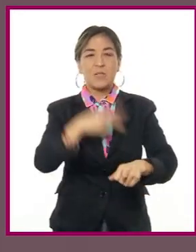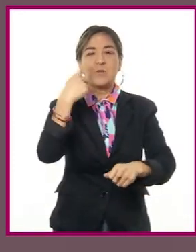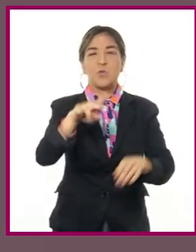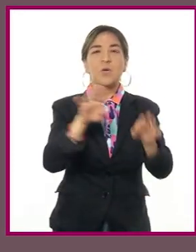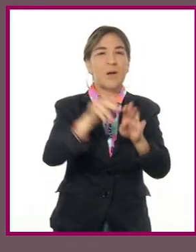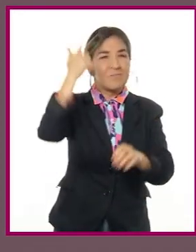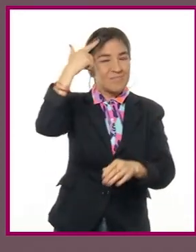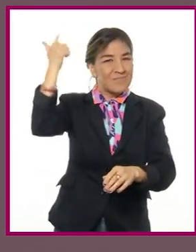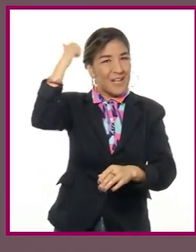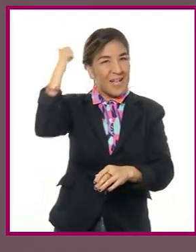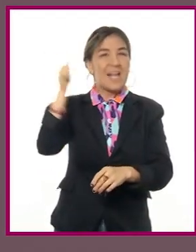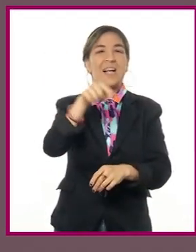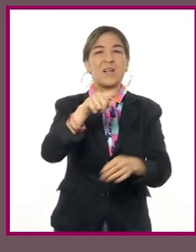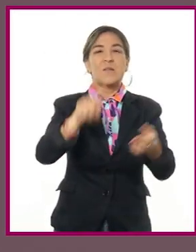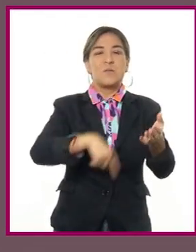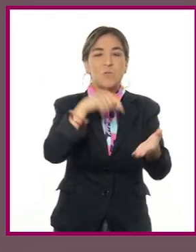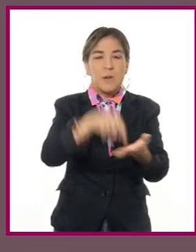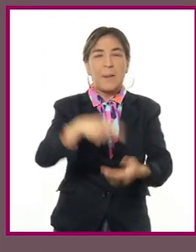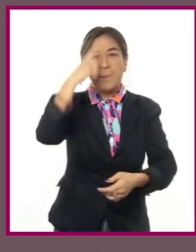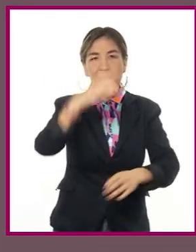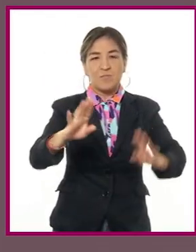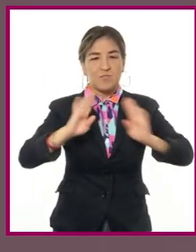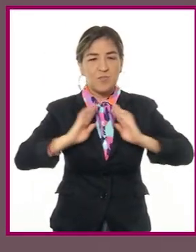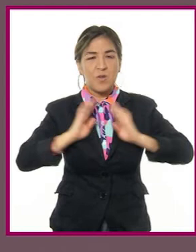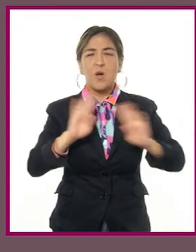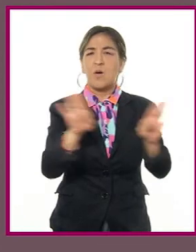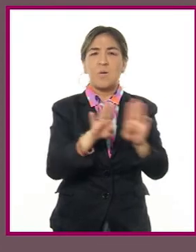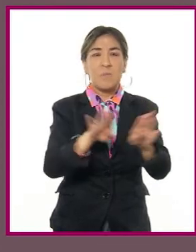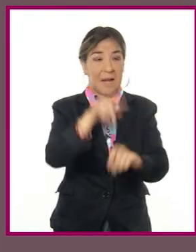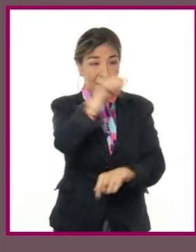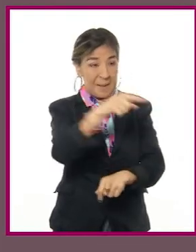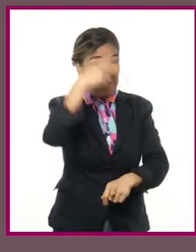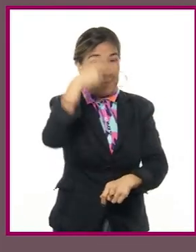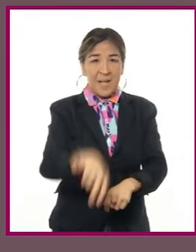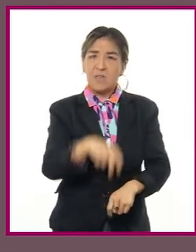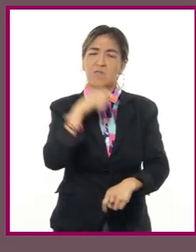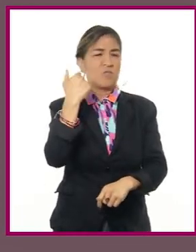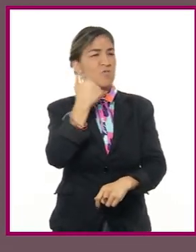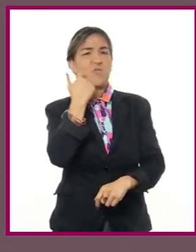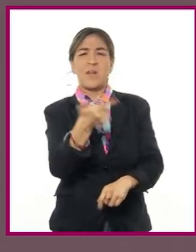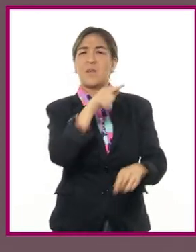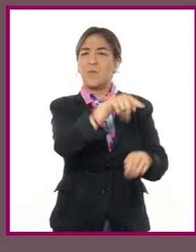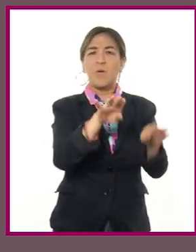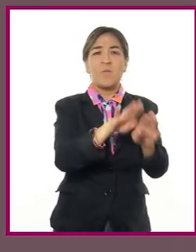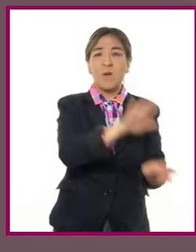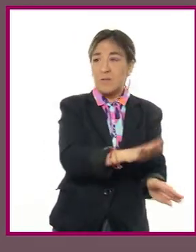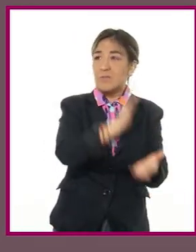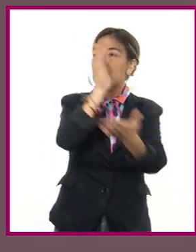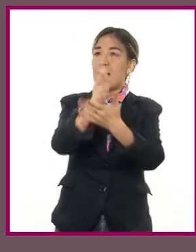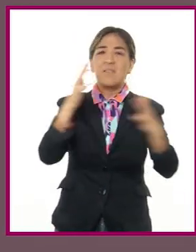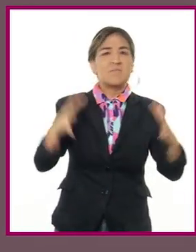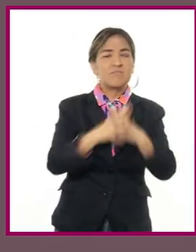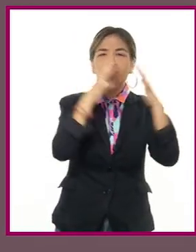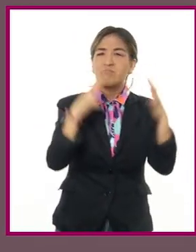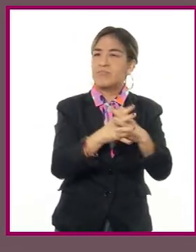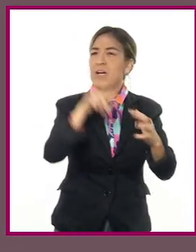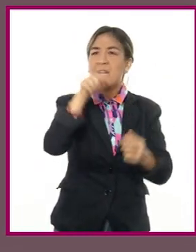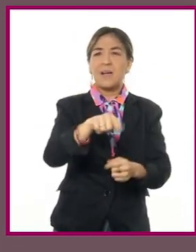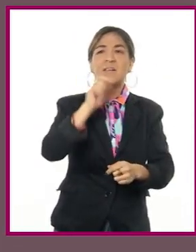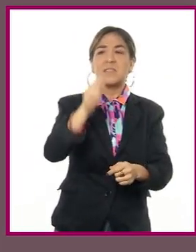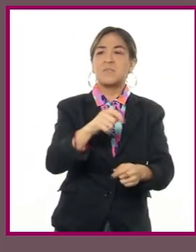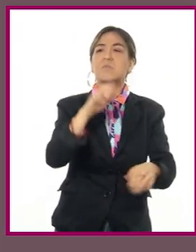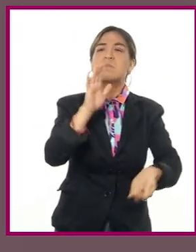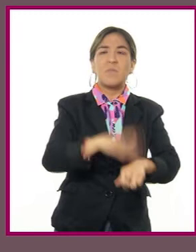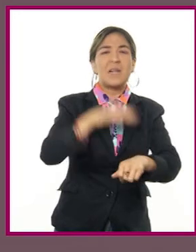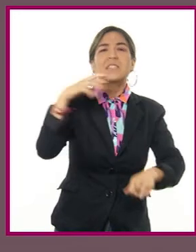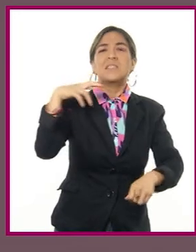y algunos jefes militares se oponían a que México participara en la guerra, ya que pensaban que la labor diplomática era la vía más